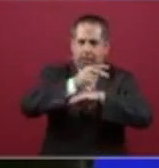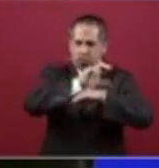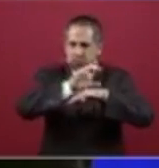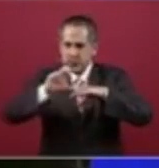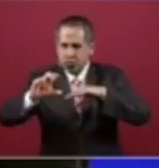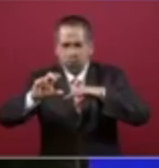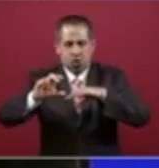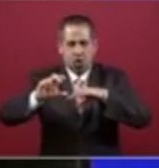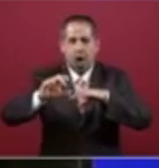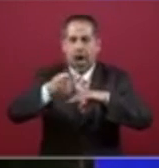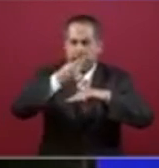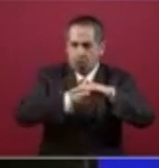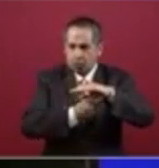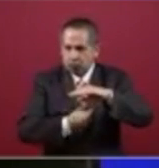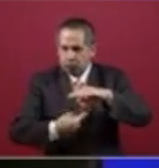en el fondo del mar.